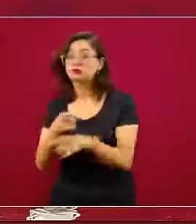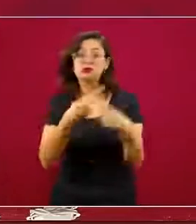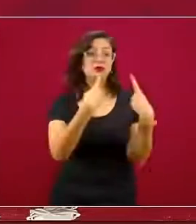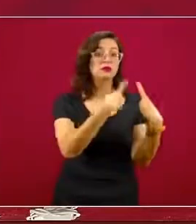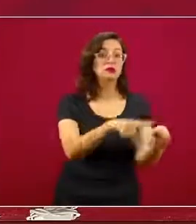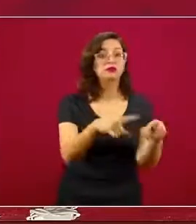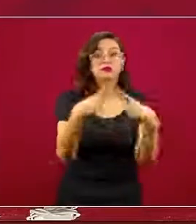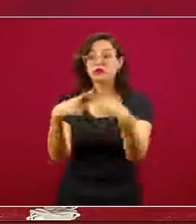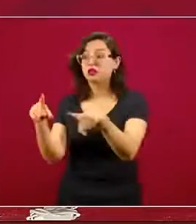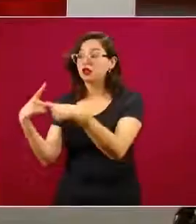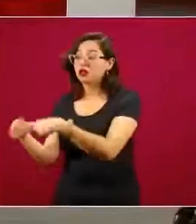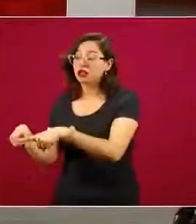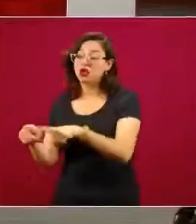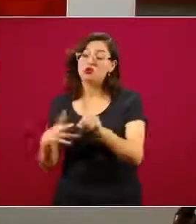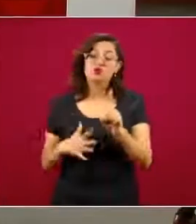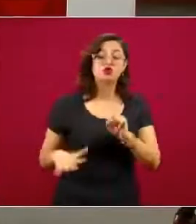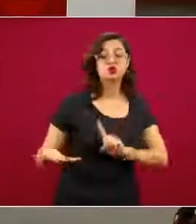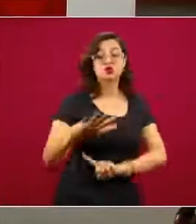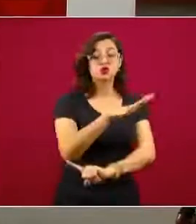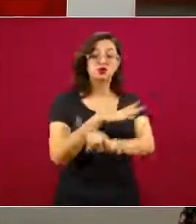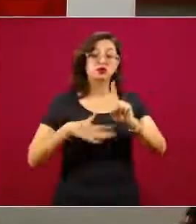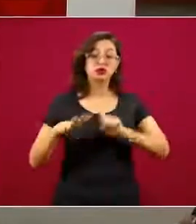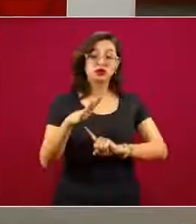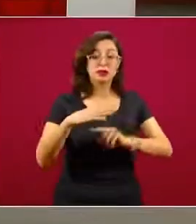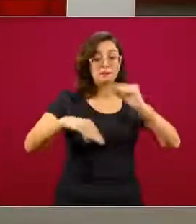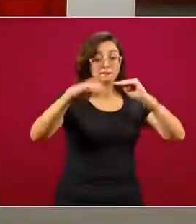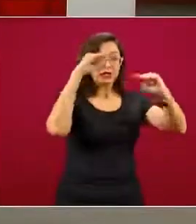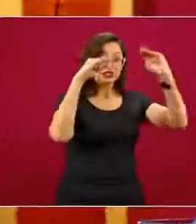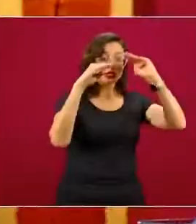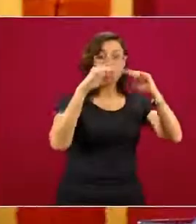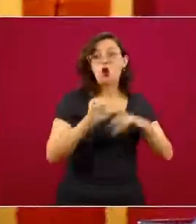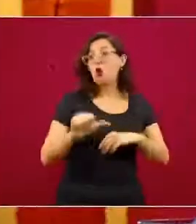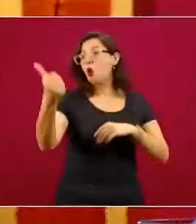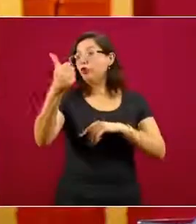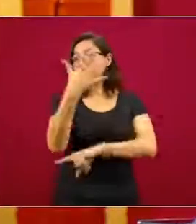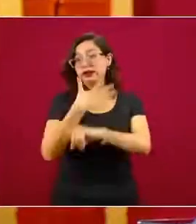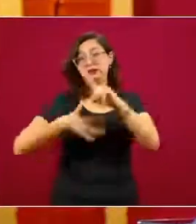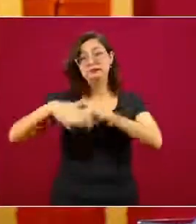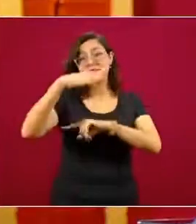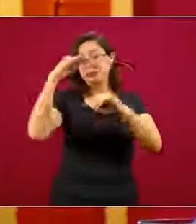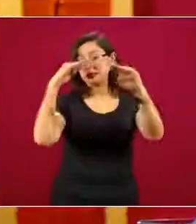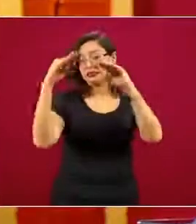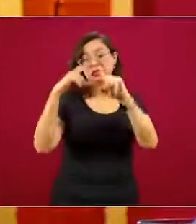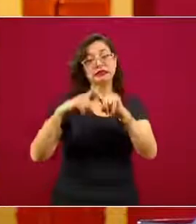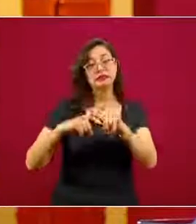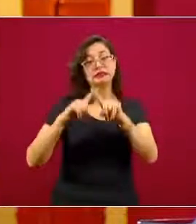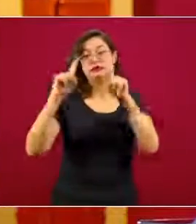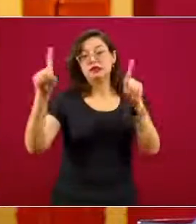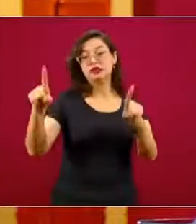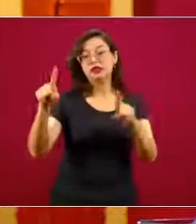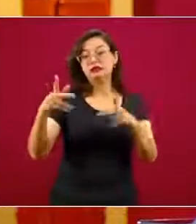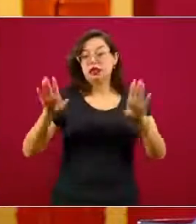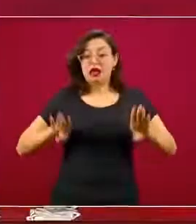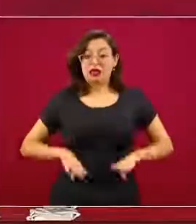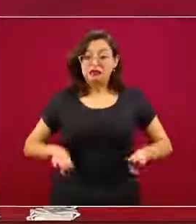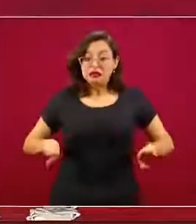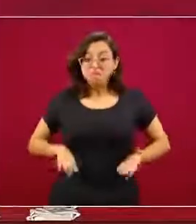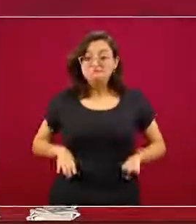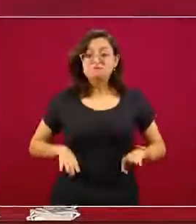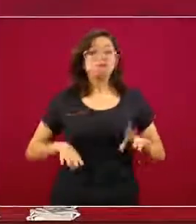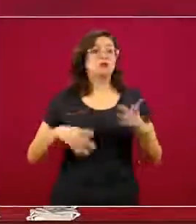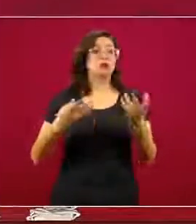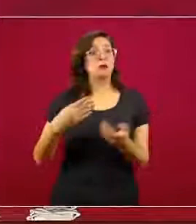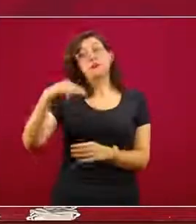Distintas sociedades tienen distintas maneras de pensar, distintas idiosincrasias, distintas actitudes, distintas